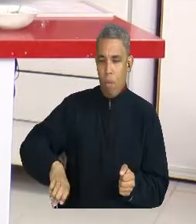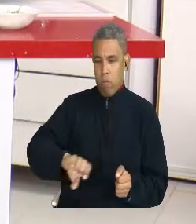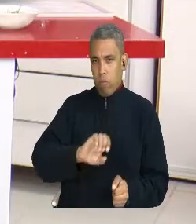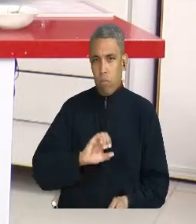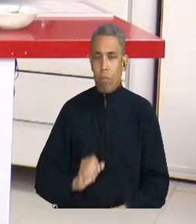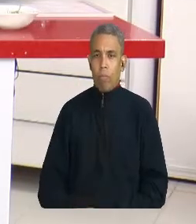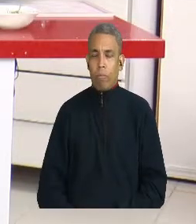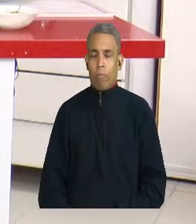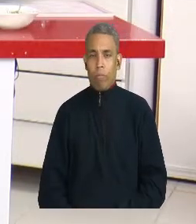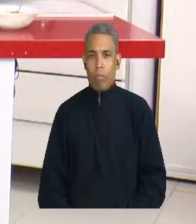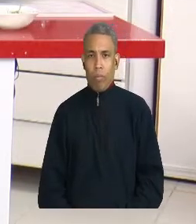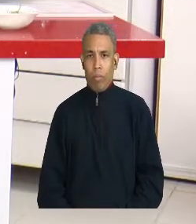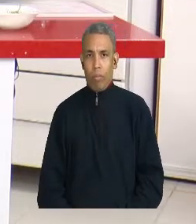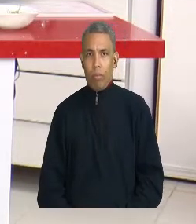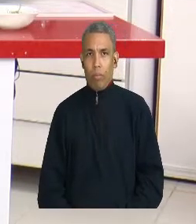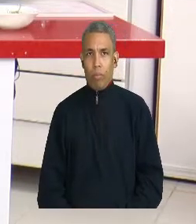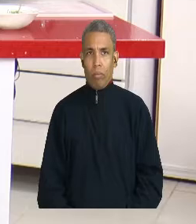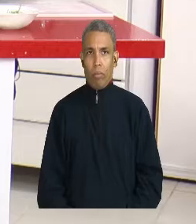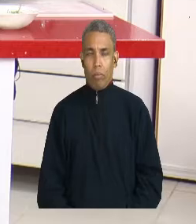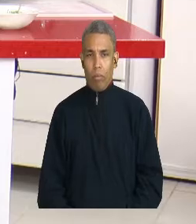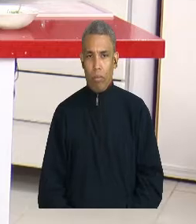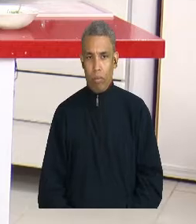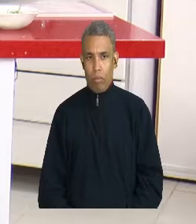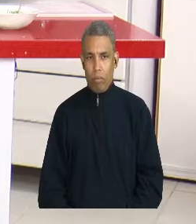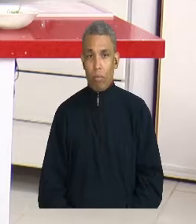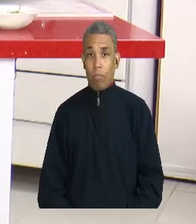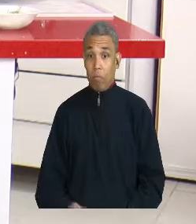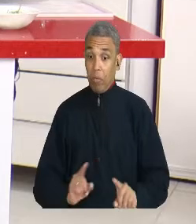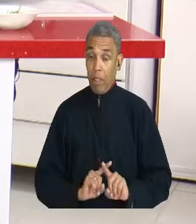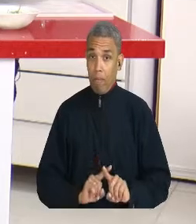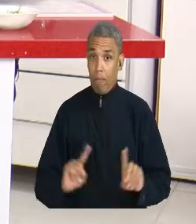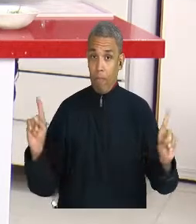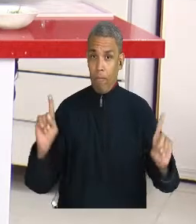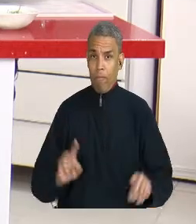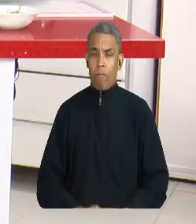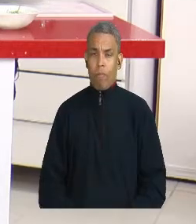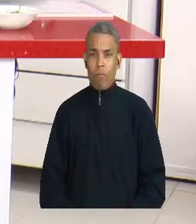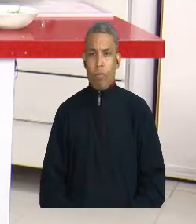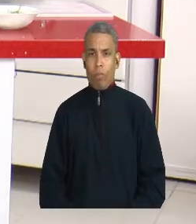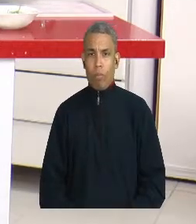poquitico. Pues tienen con texturas diferentes. Exacto.